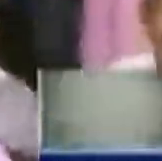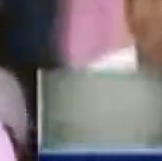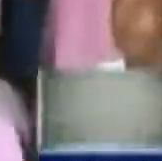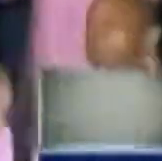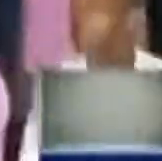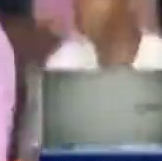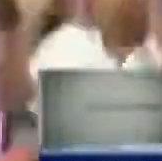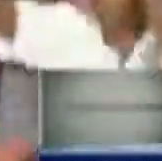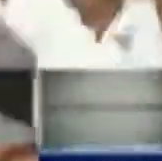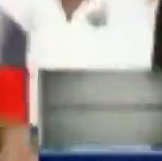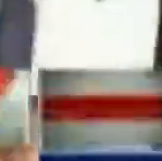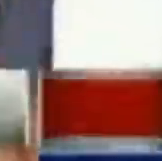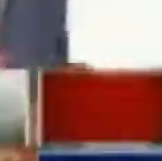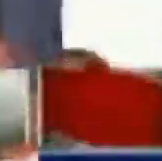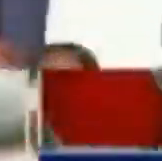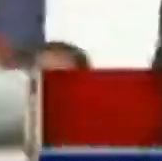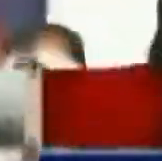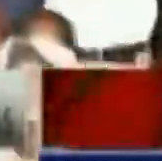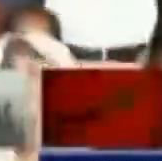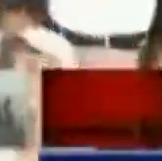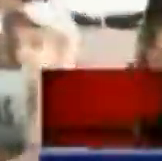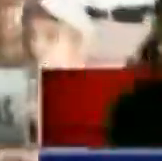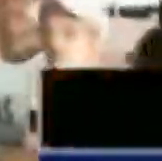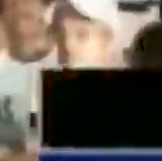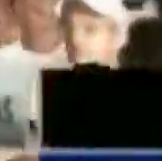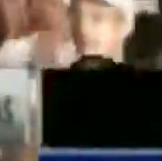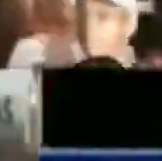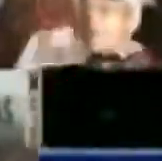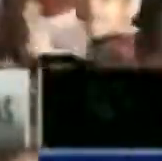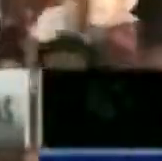si tiene Fuego en la cintura Ay hombre